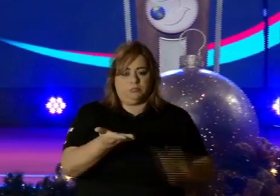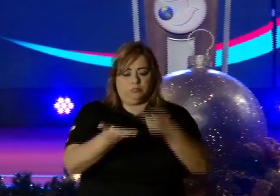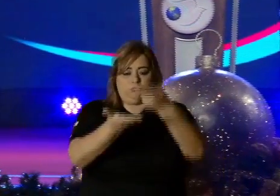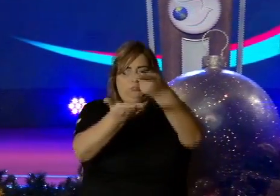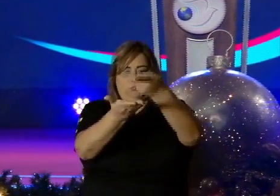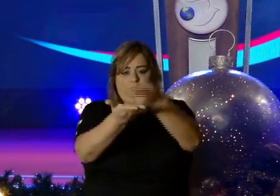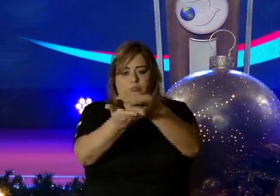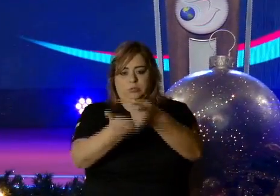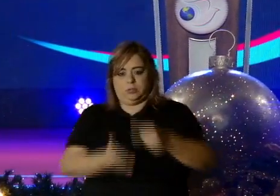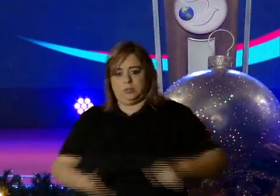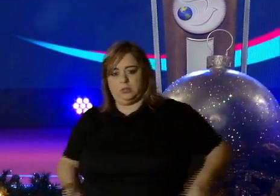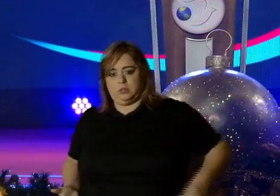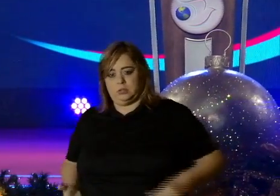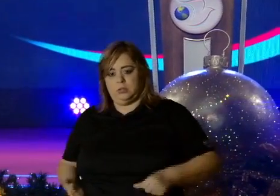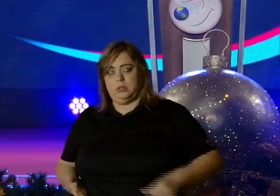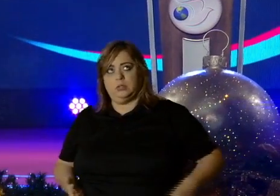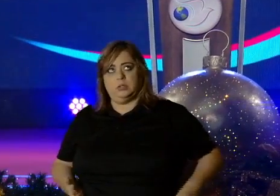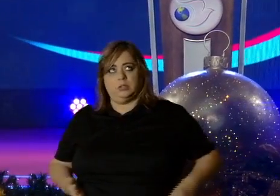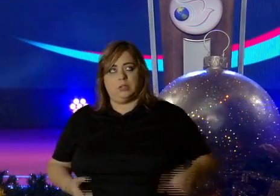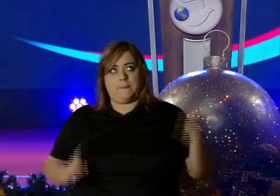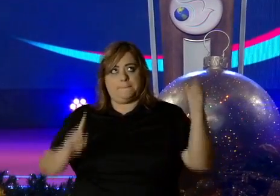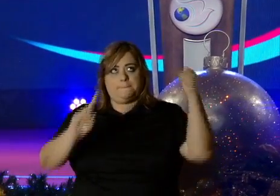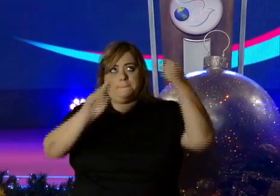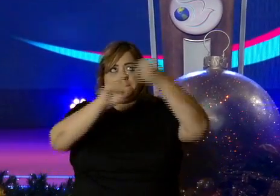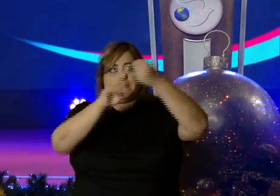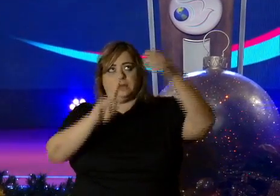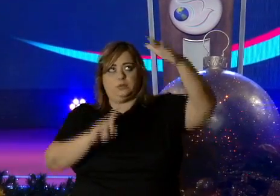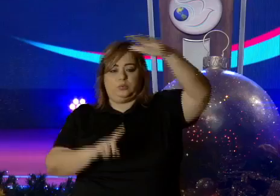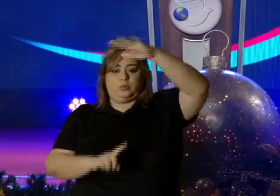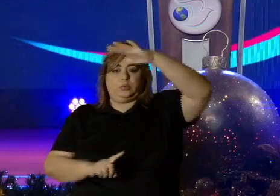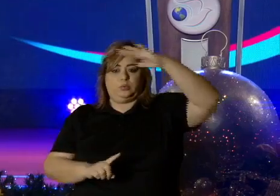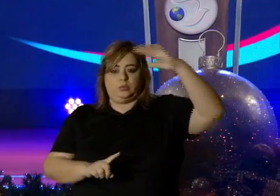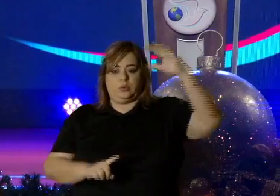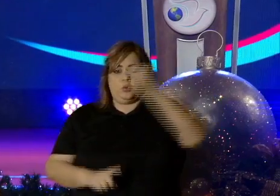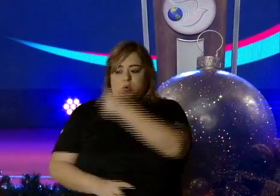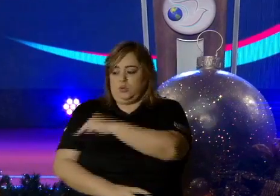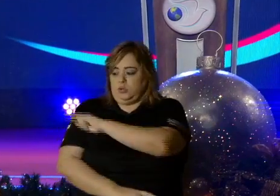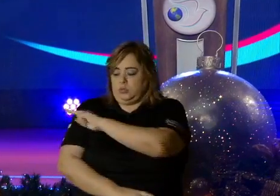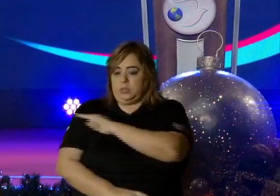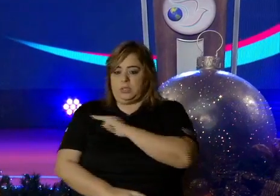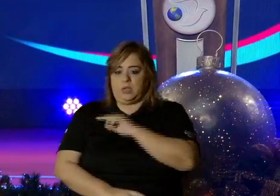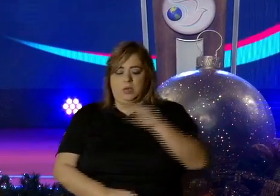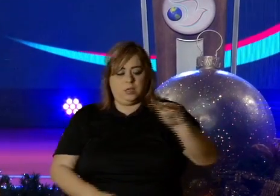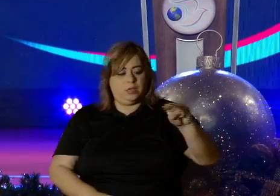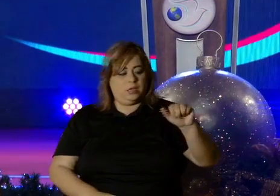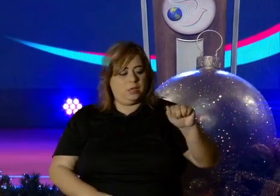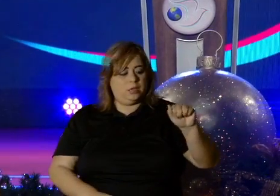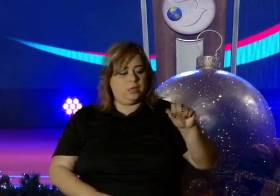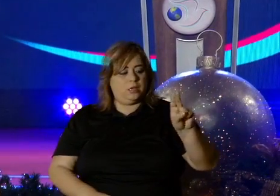con platillos de esos impresionantes. Imagínate, la clínica Mayo, Jacksonville, solo una cosa, y yo así,